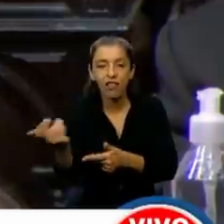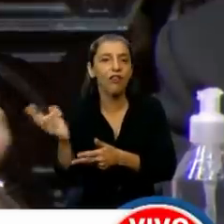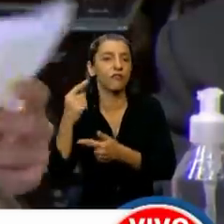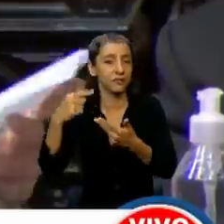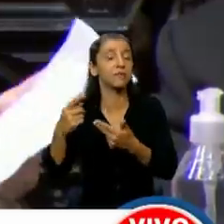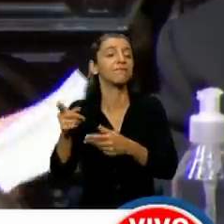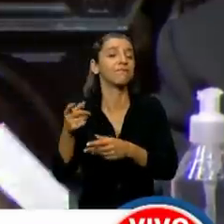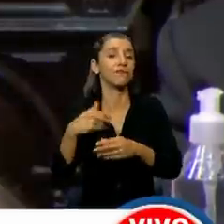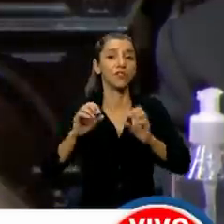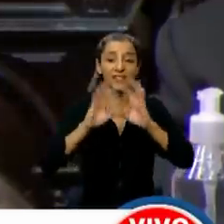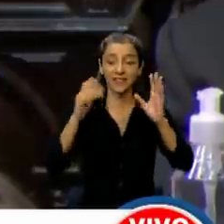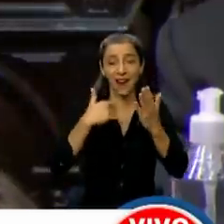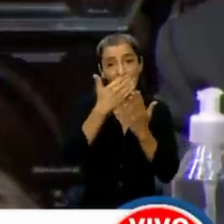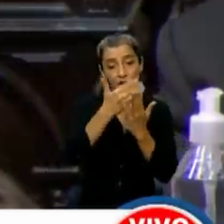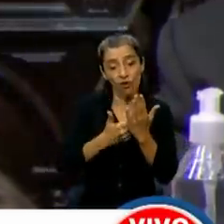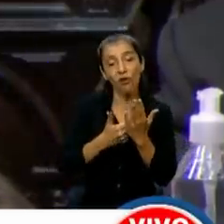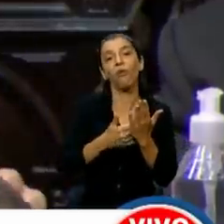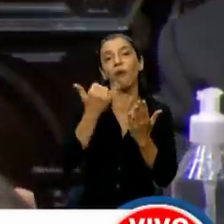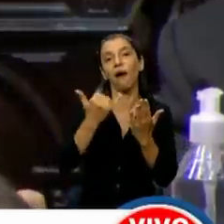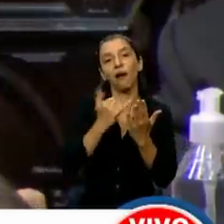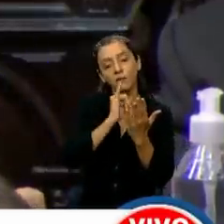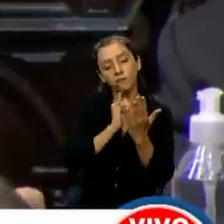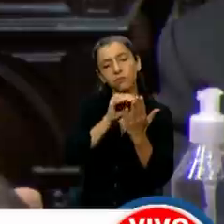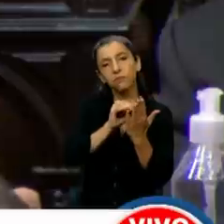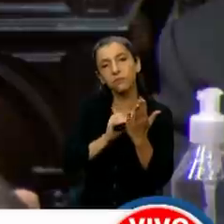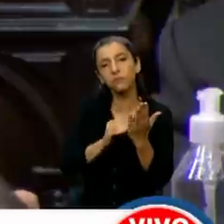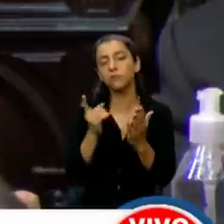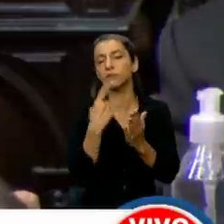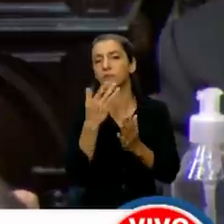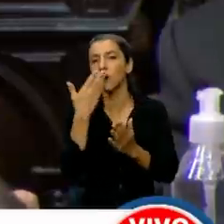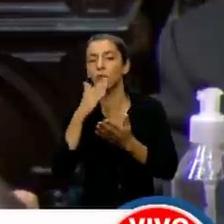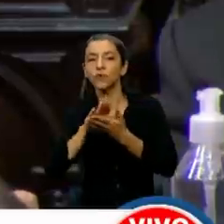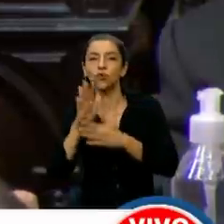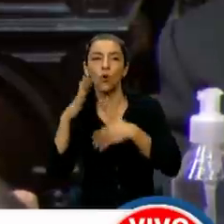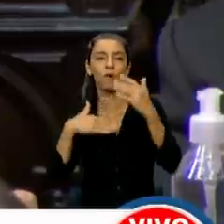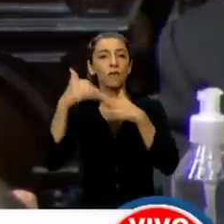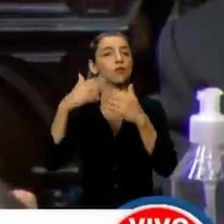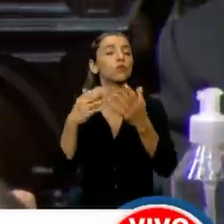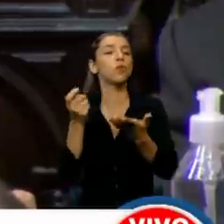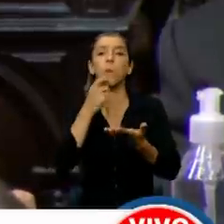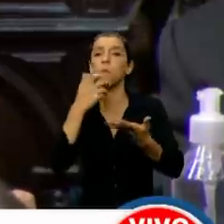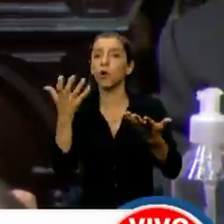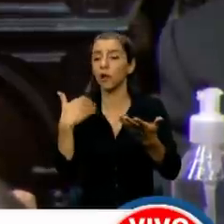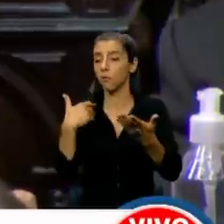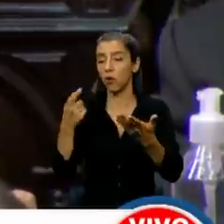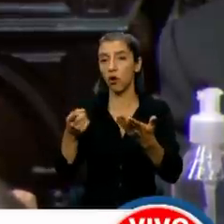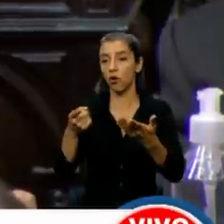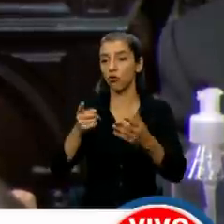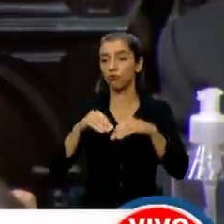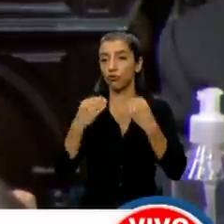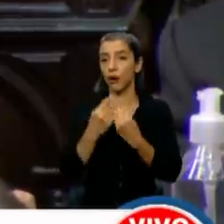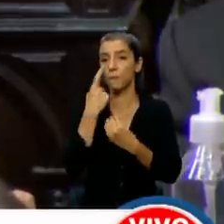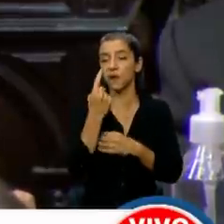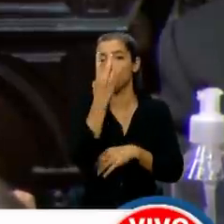claramente cuando hablamos por ejemplo de la infraestructura y el crecimiento de